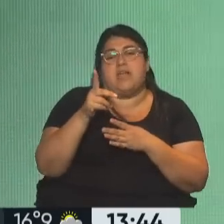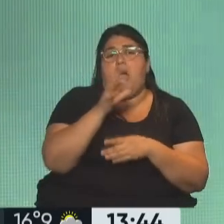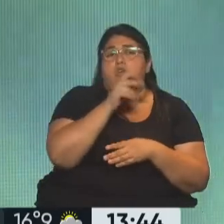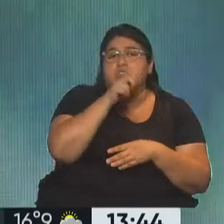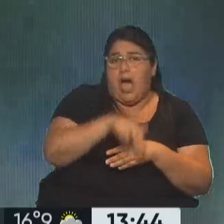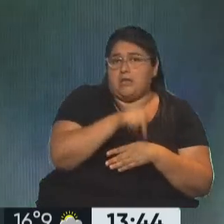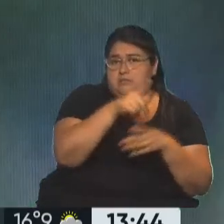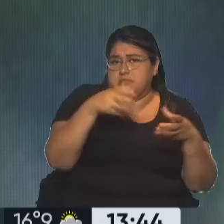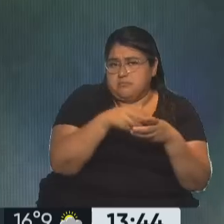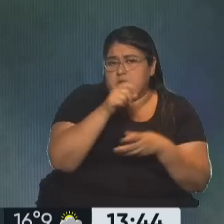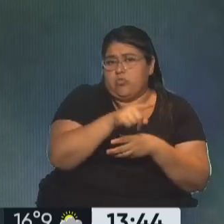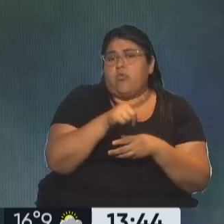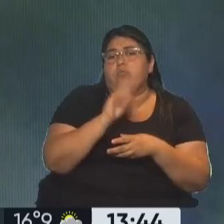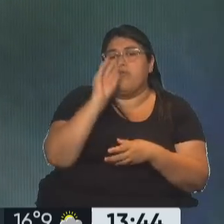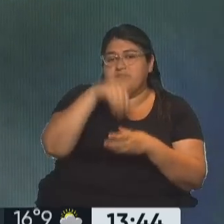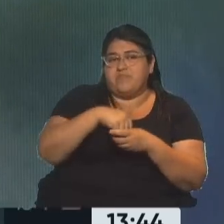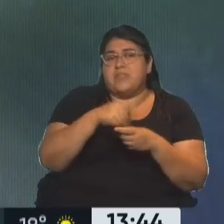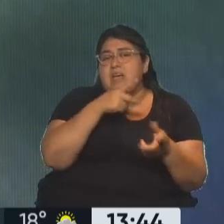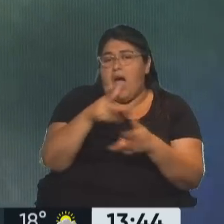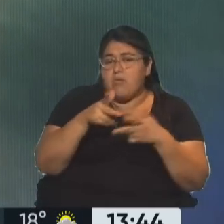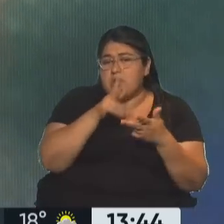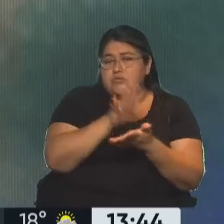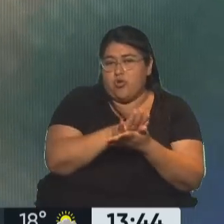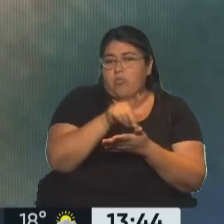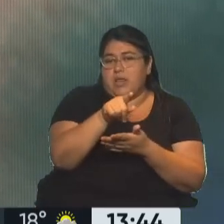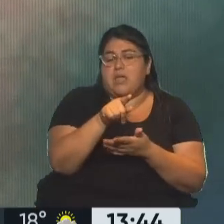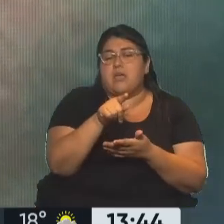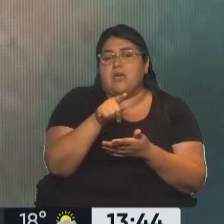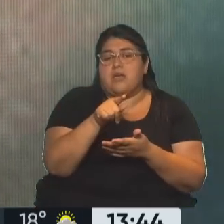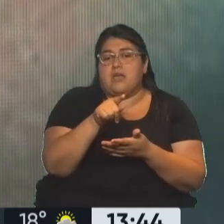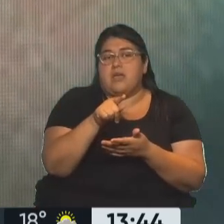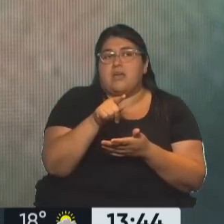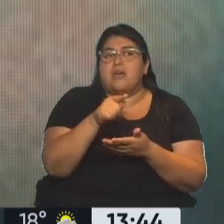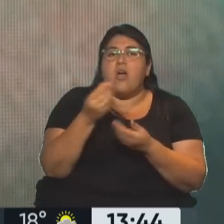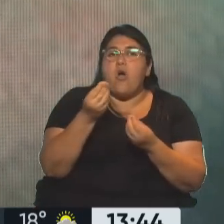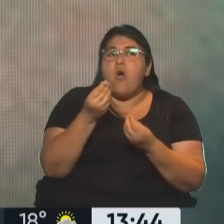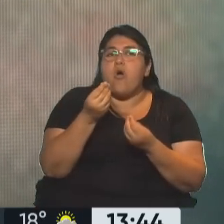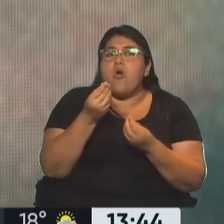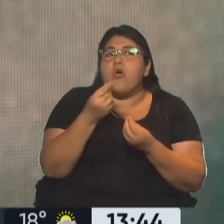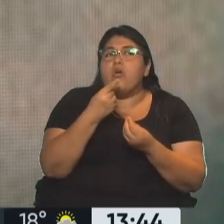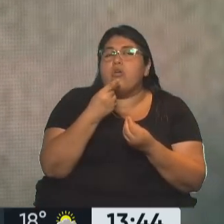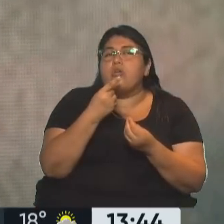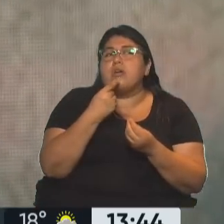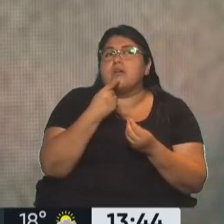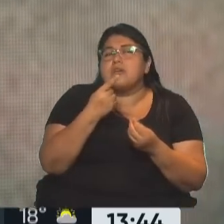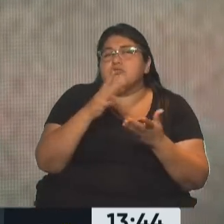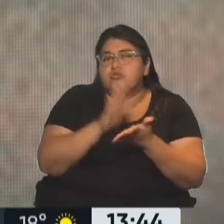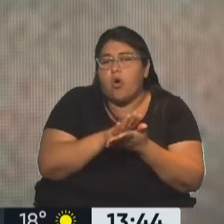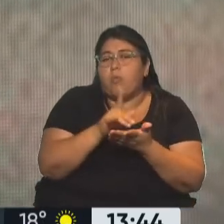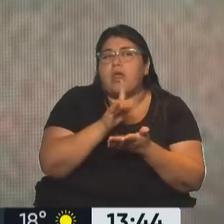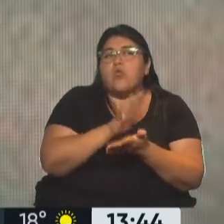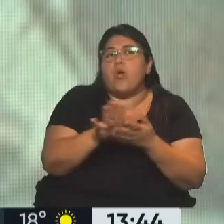OTAN, en Bruselas, se escuchaba a Stoltenberg justamente advirtiendo ya no sobre una posible